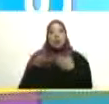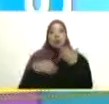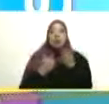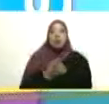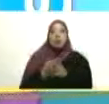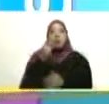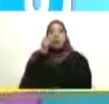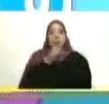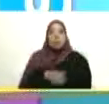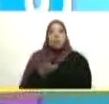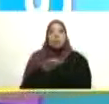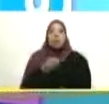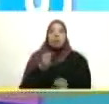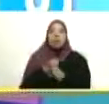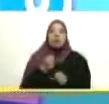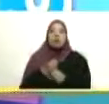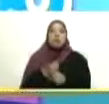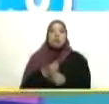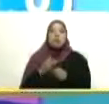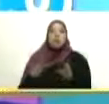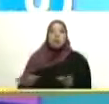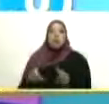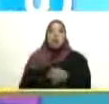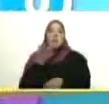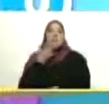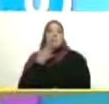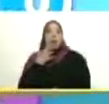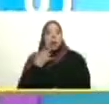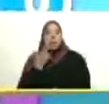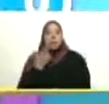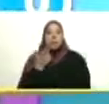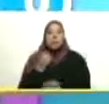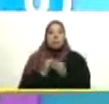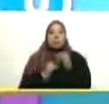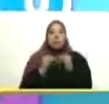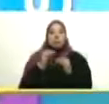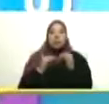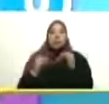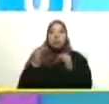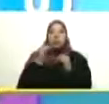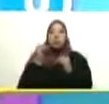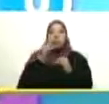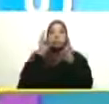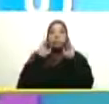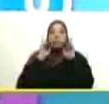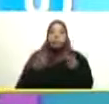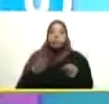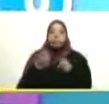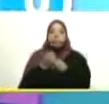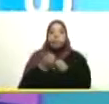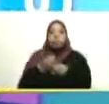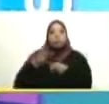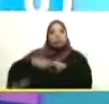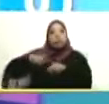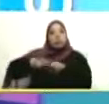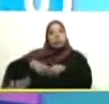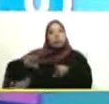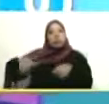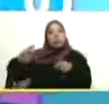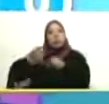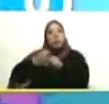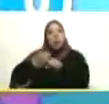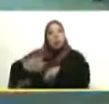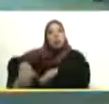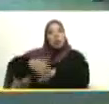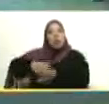una reserva. El ascensor se dañó, hay que reponer el manto asfáltico, ¿no? Esa es una de las propuestas. La otra